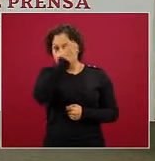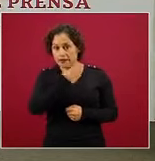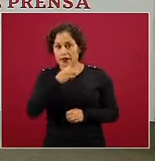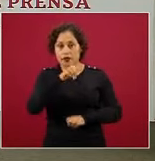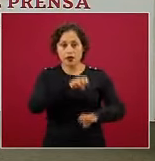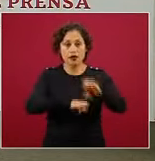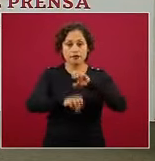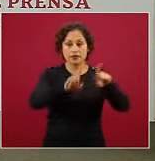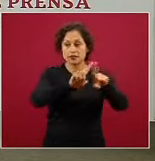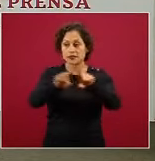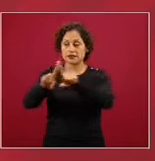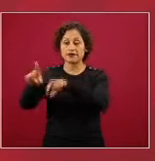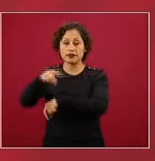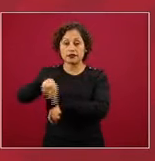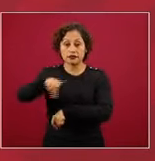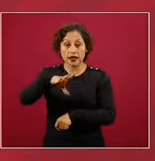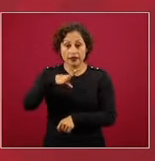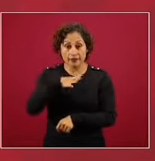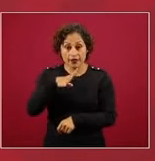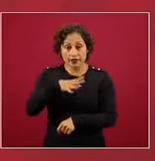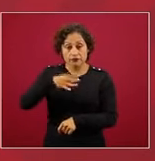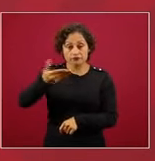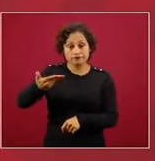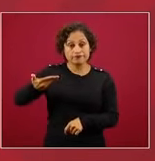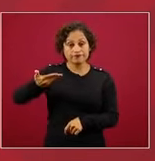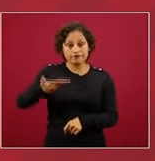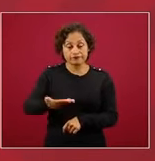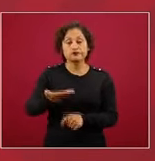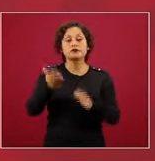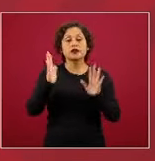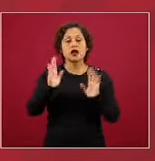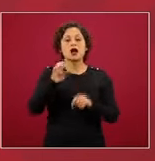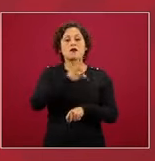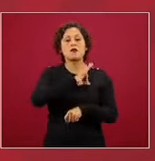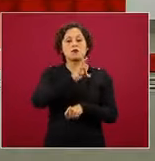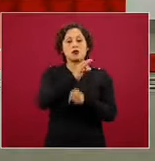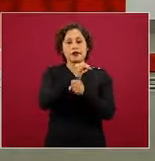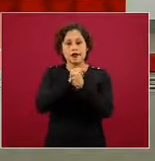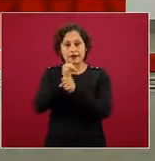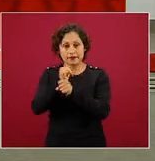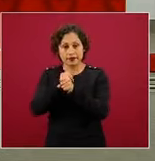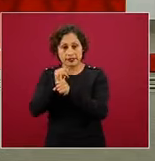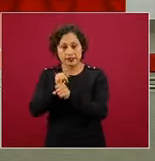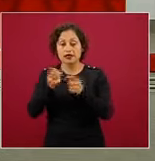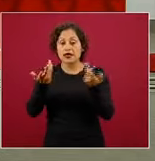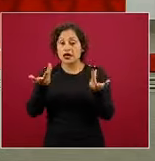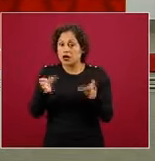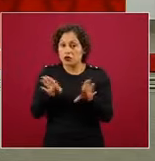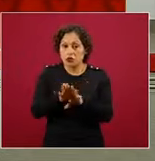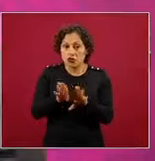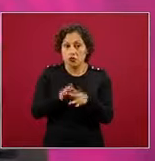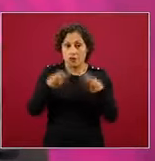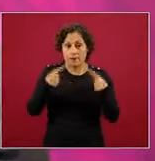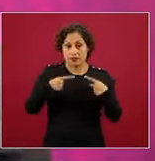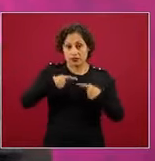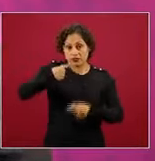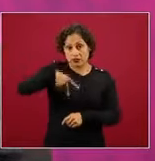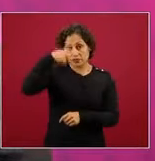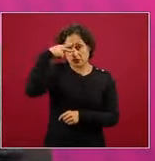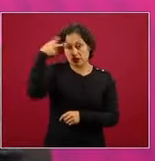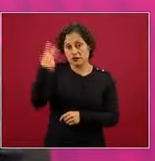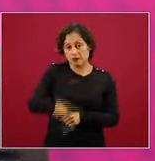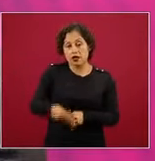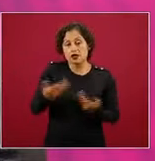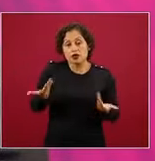por ejemplo, poder llevar a cabo estudios en la población en México. Esto está sucediendo en